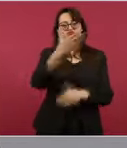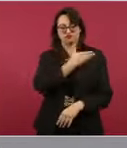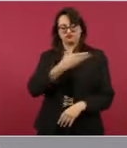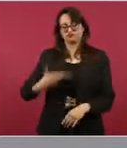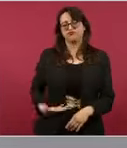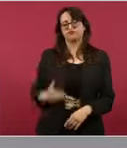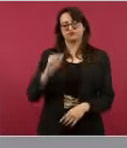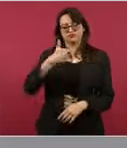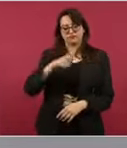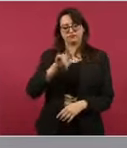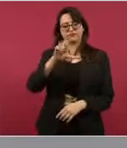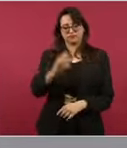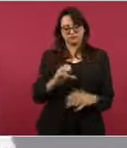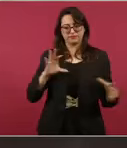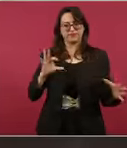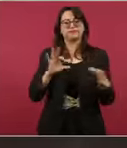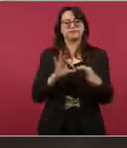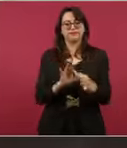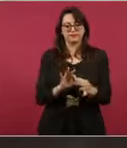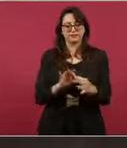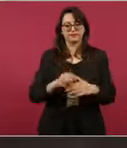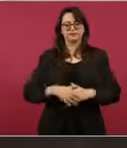Andrés Manuel López Obrador.